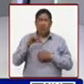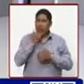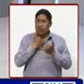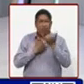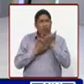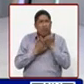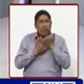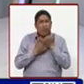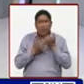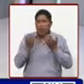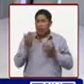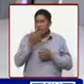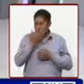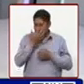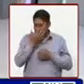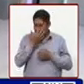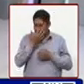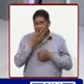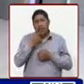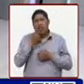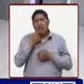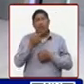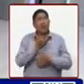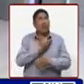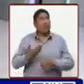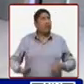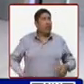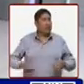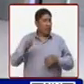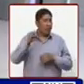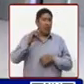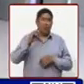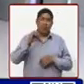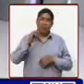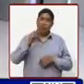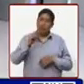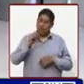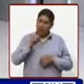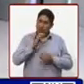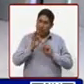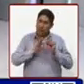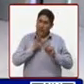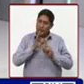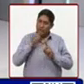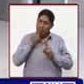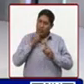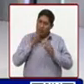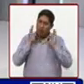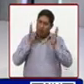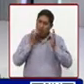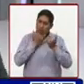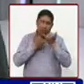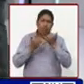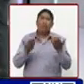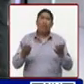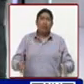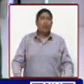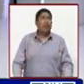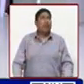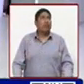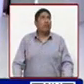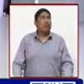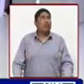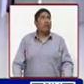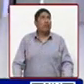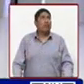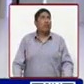detalles. Hizo uso de la palabra el presidente Montes y habla el presidente de la Federación. Antes de ir con Juan Pablo, escuchemos a Fernando Costa.